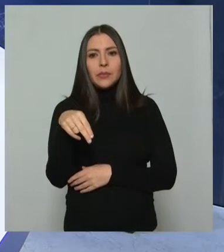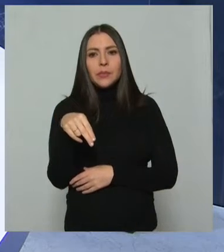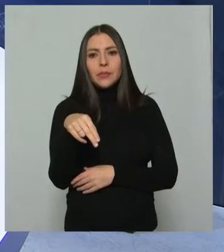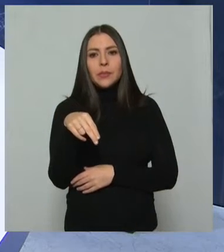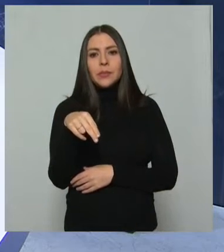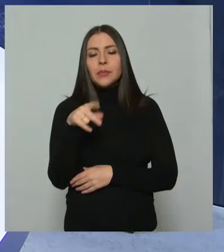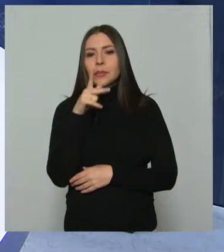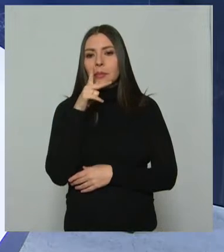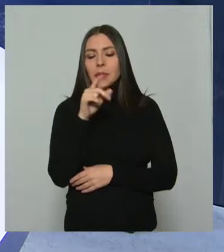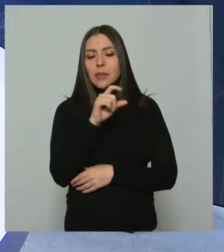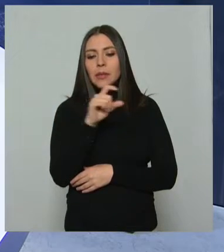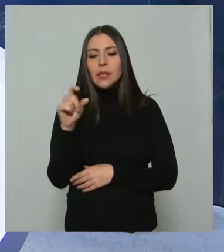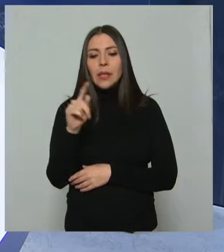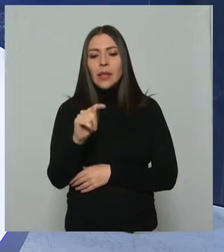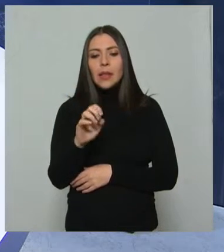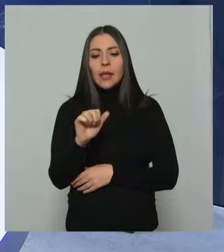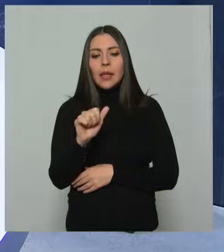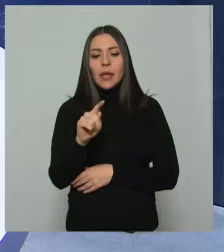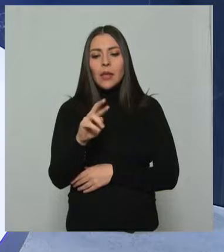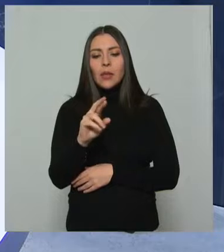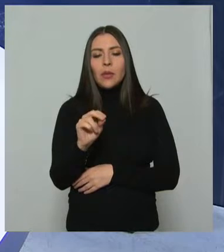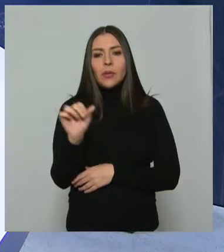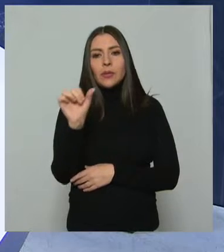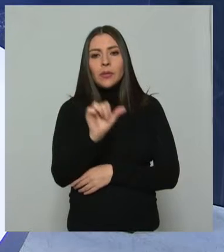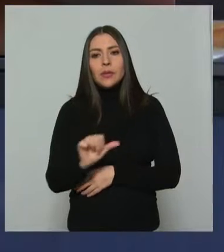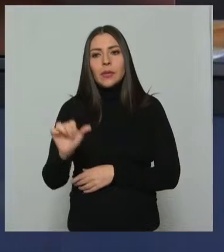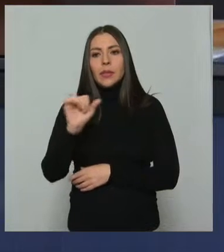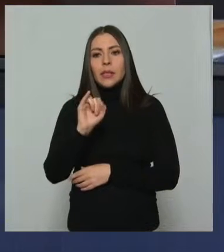la palabra teatro,